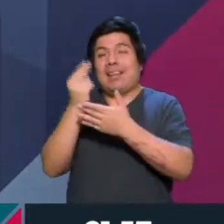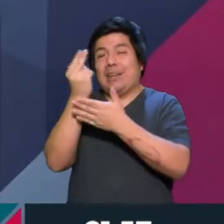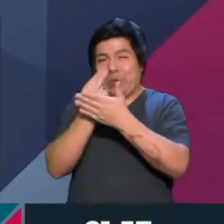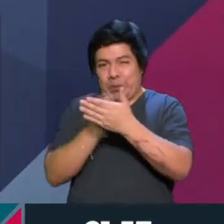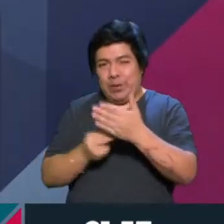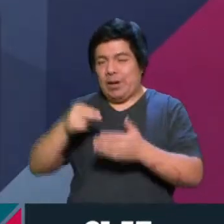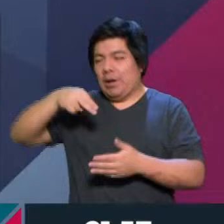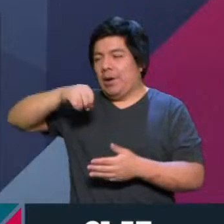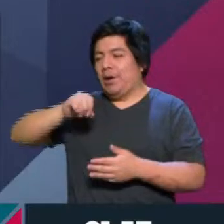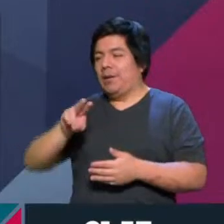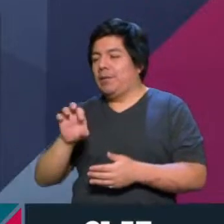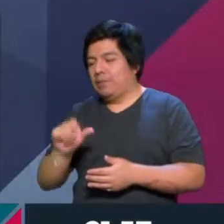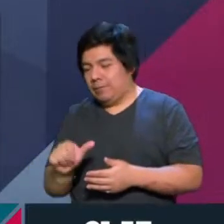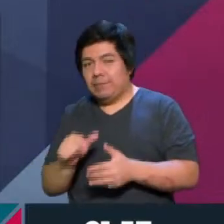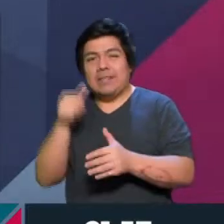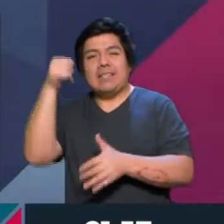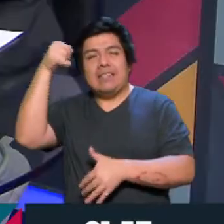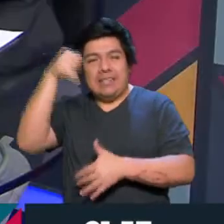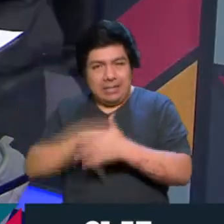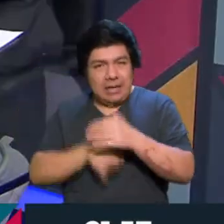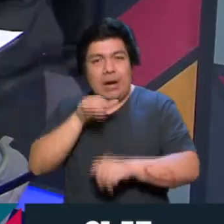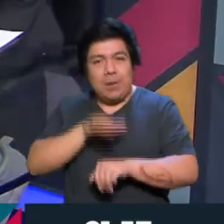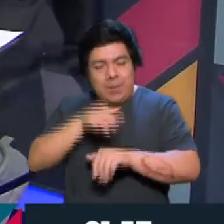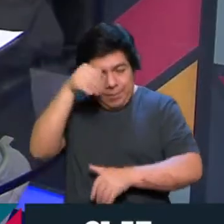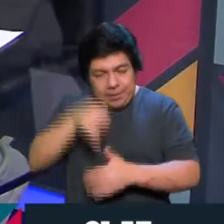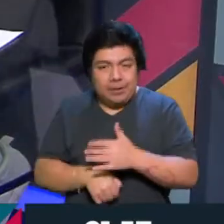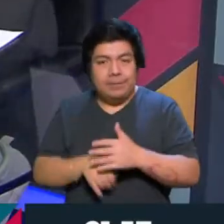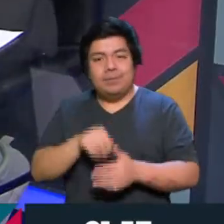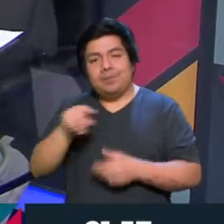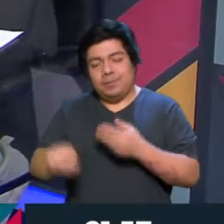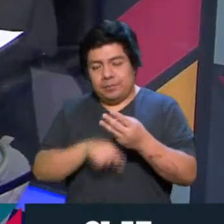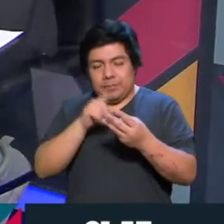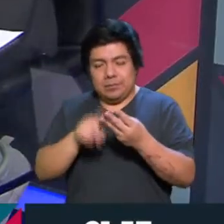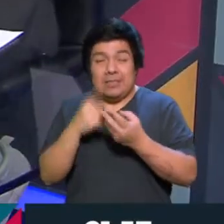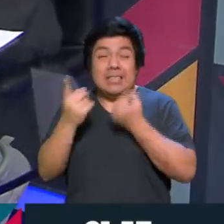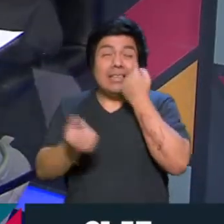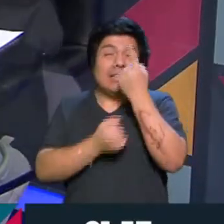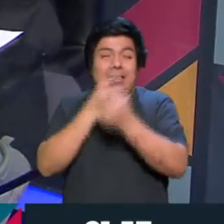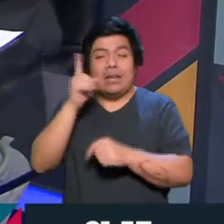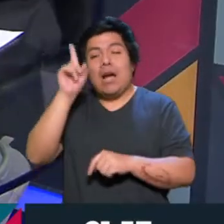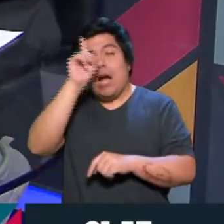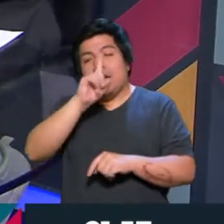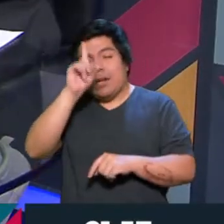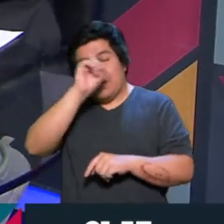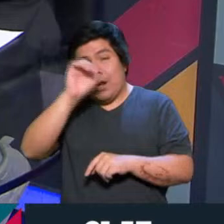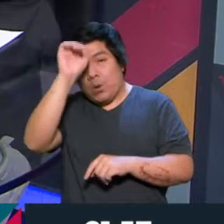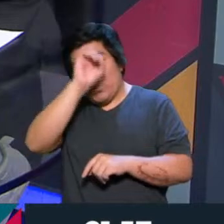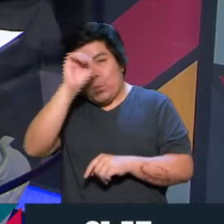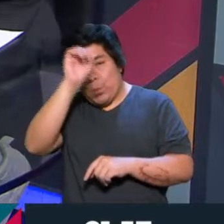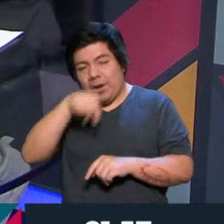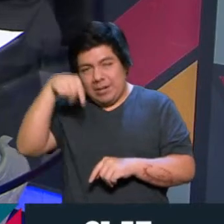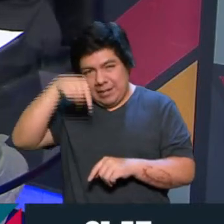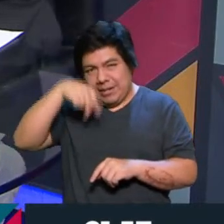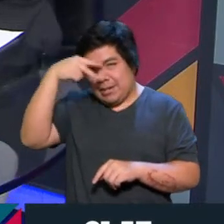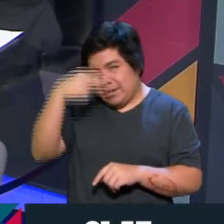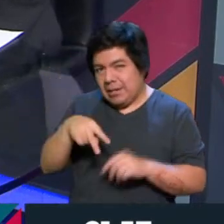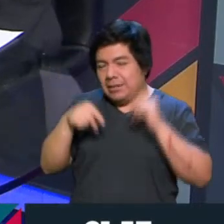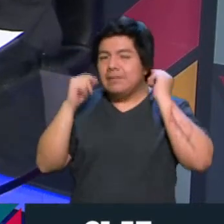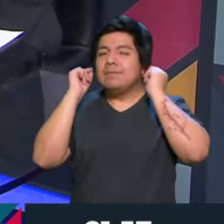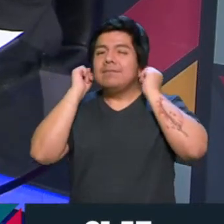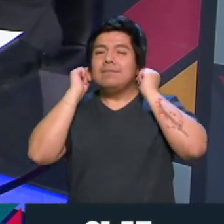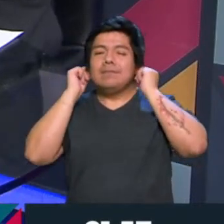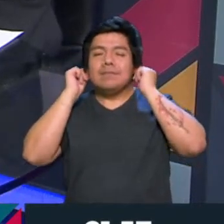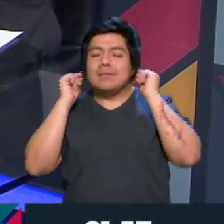mayor profundidad. Yo quise también traerme algunas recomendaciones de novela gráfica mexicana y encontré